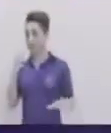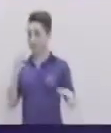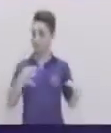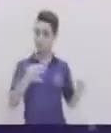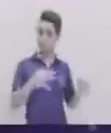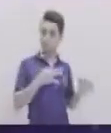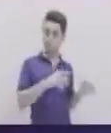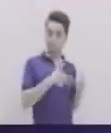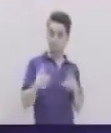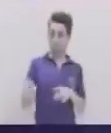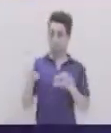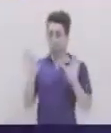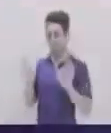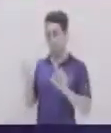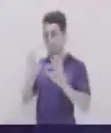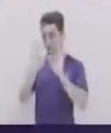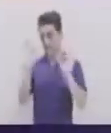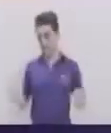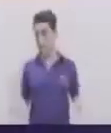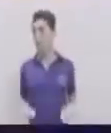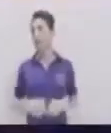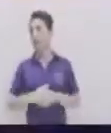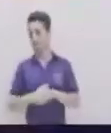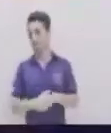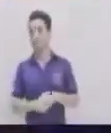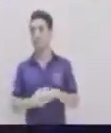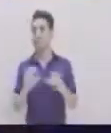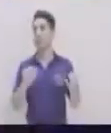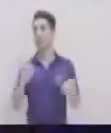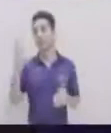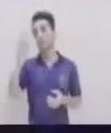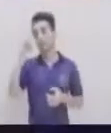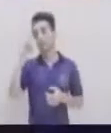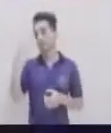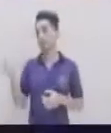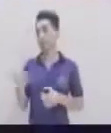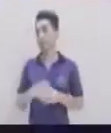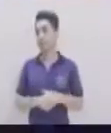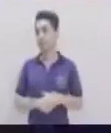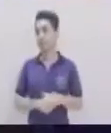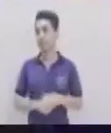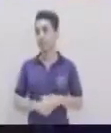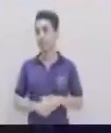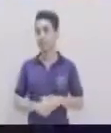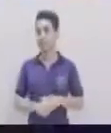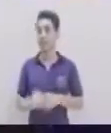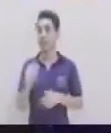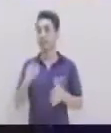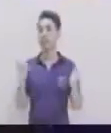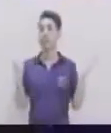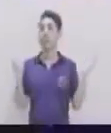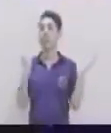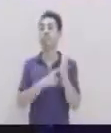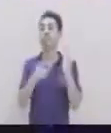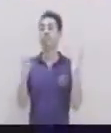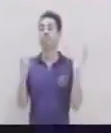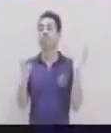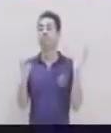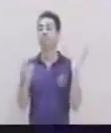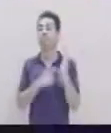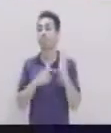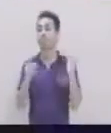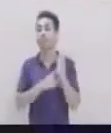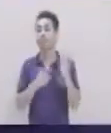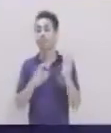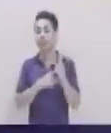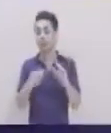a comportar de una mejor manera. Entonces recuérdate, la técnica de la